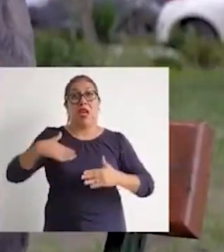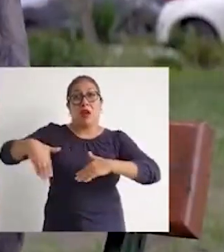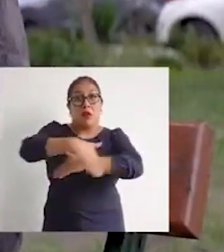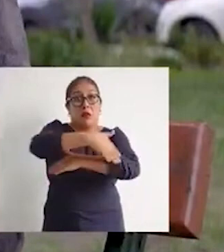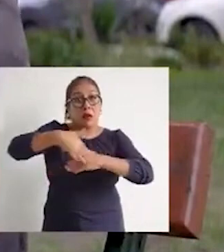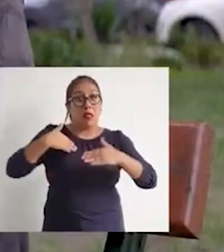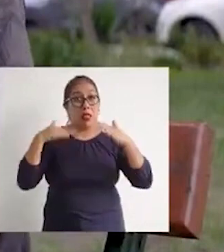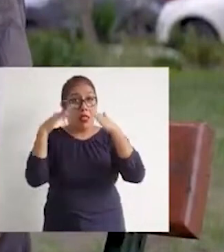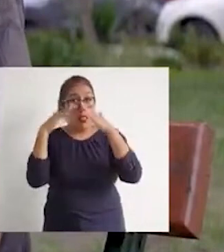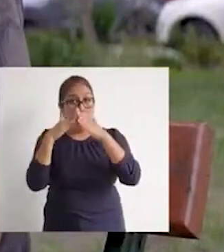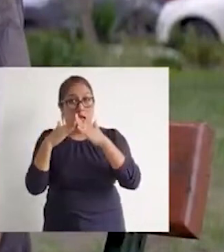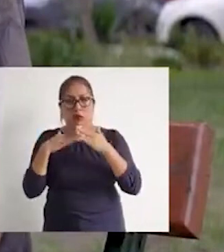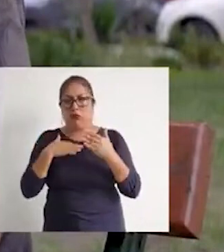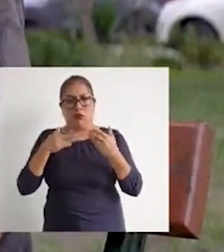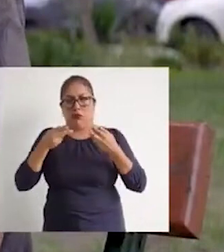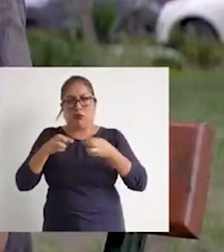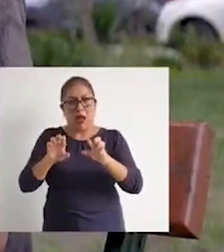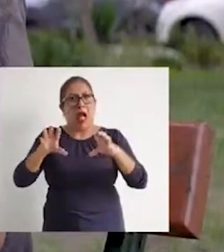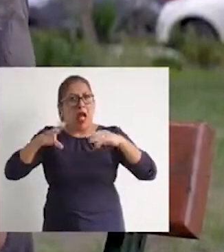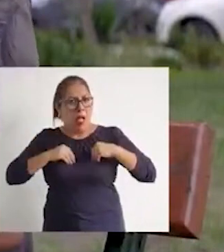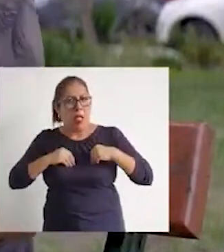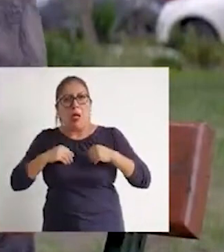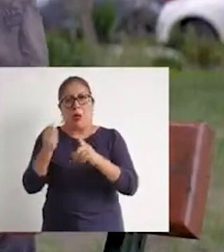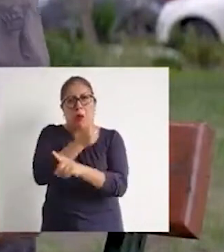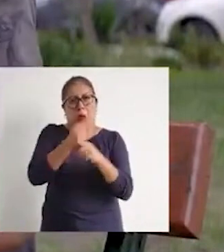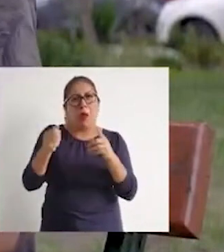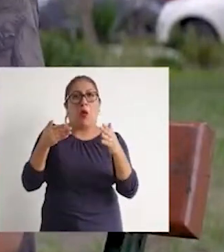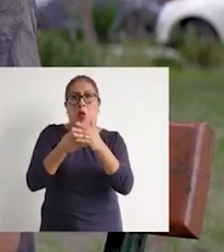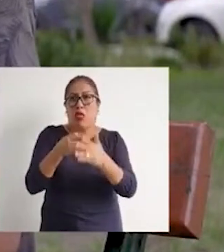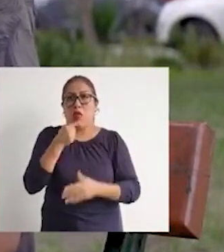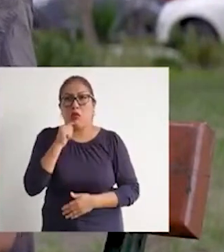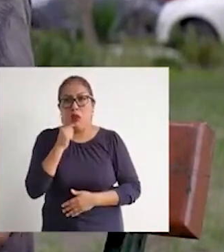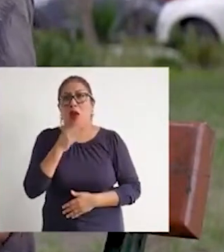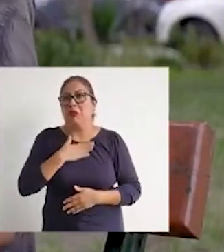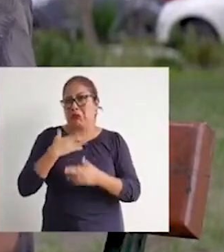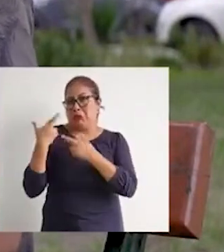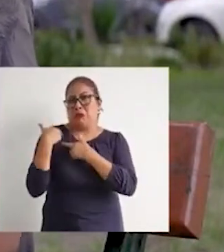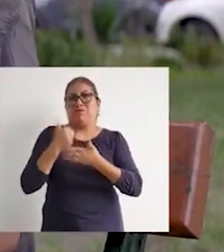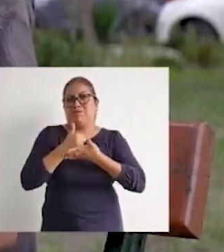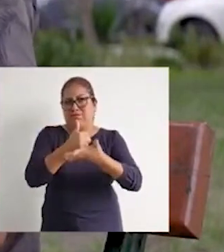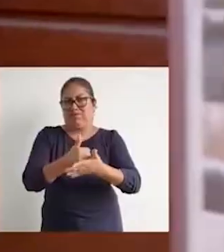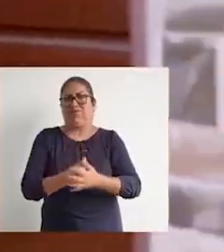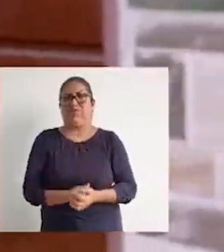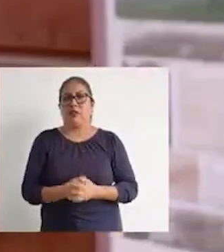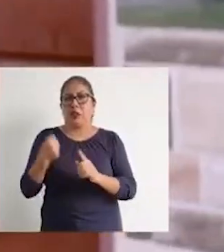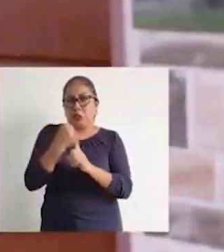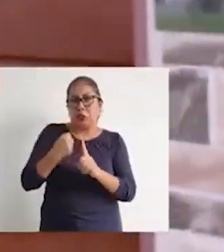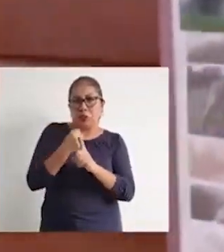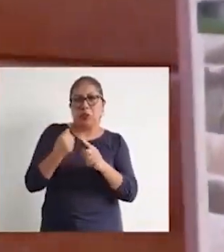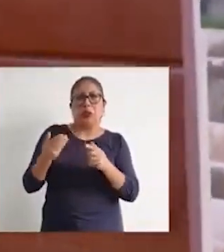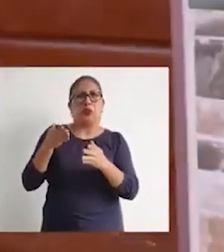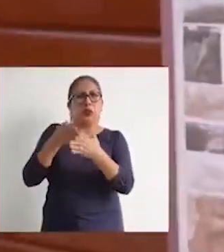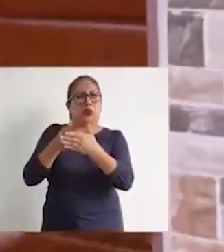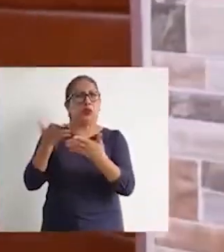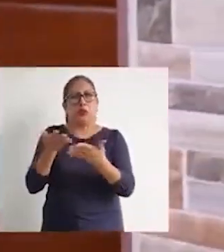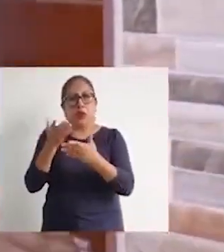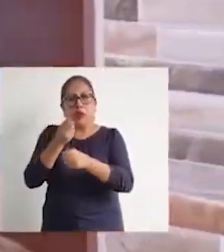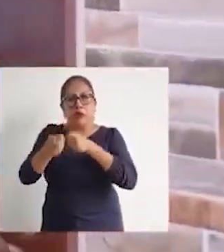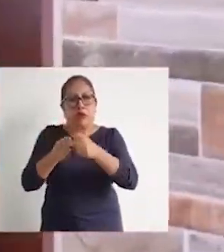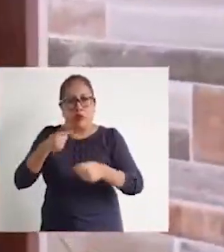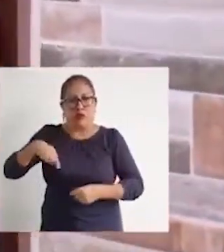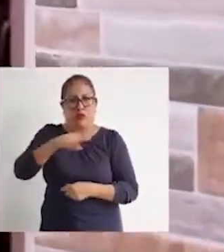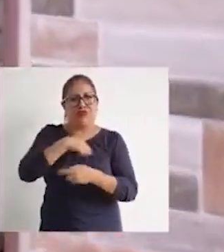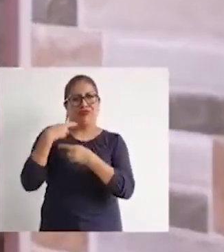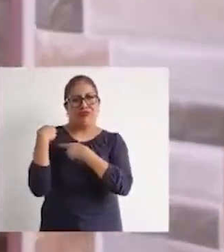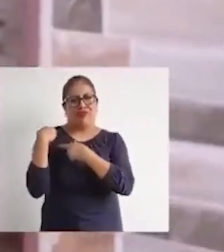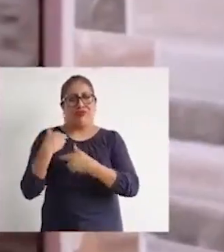En mi barrio no permitimos ningún tipo de violencia. La violencia contra las mujeres también es mi problema. Combatir la violencia está en manos de